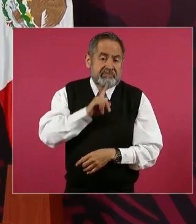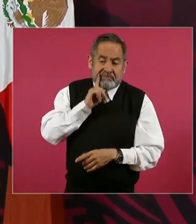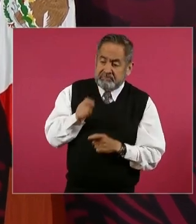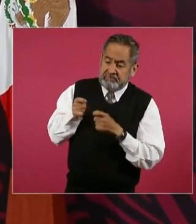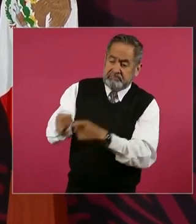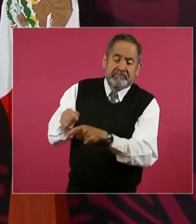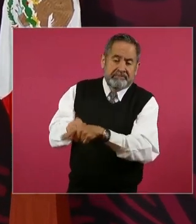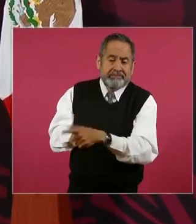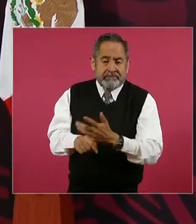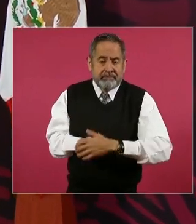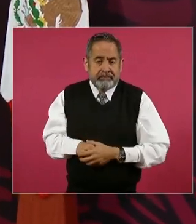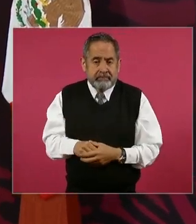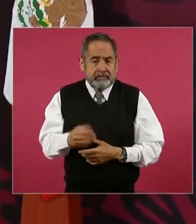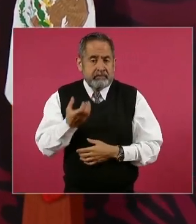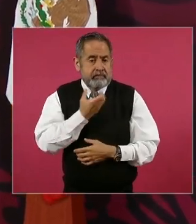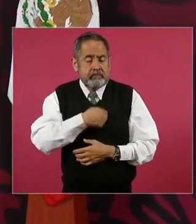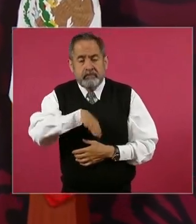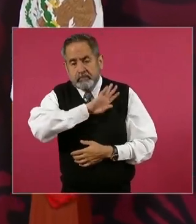convicciones